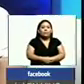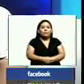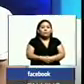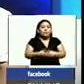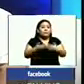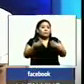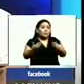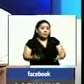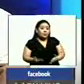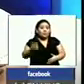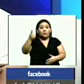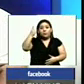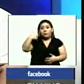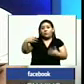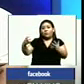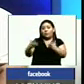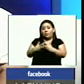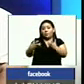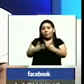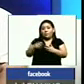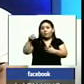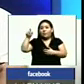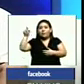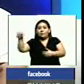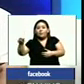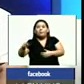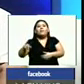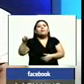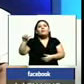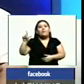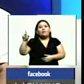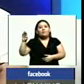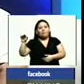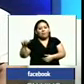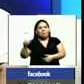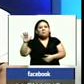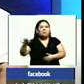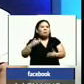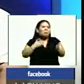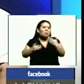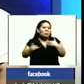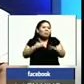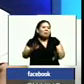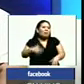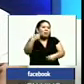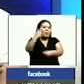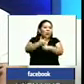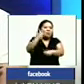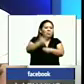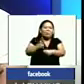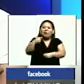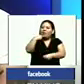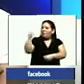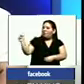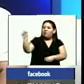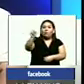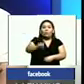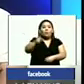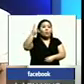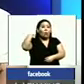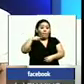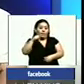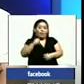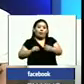Y nuestro colega De la red de noticias Salvavisión Nos tiene los detalles De la visita a Guatemala De Mauricio Claver Asesor